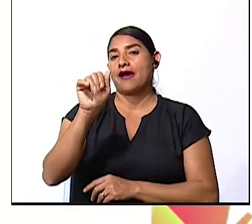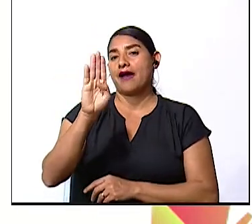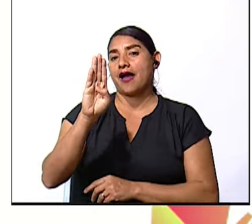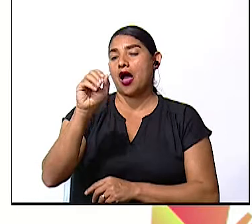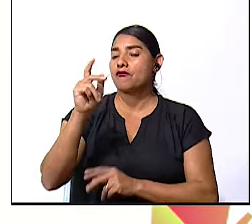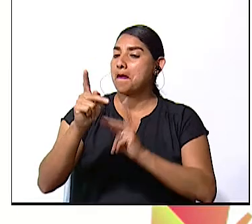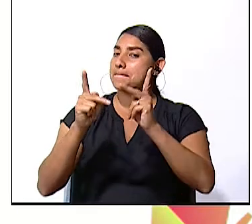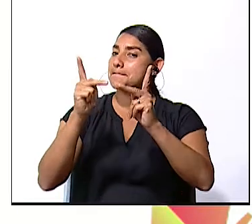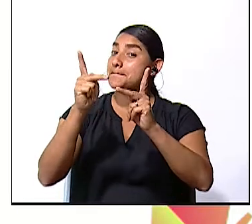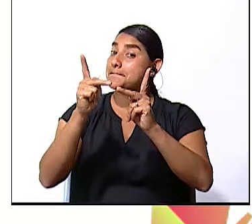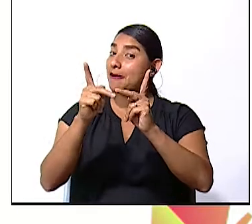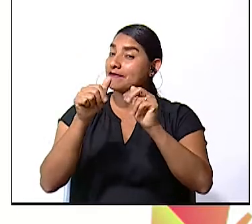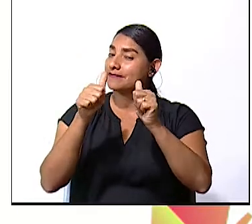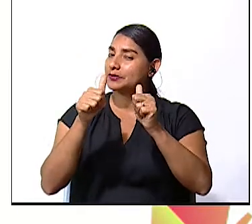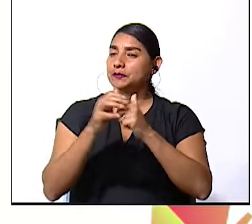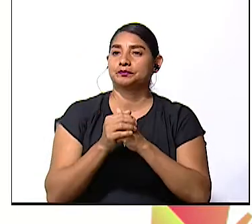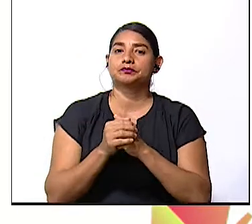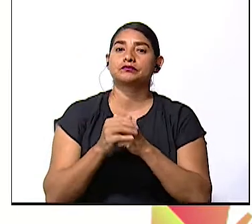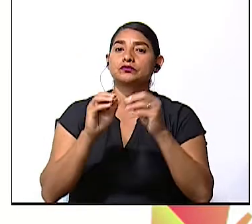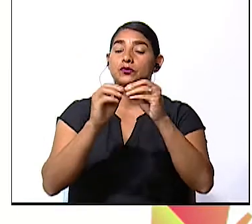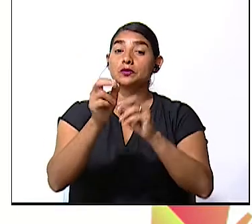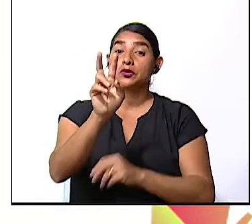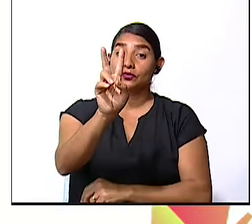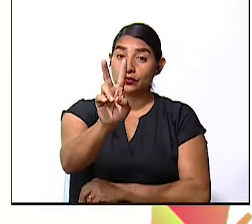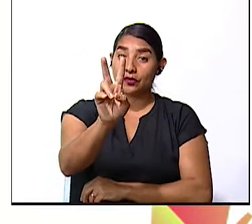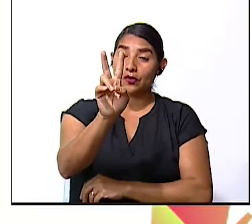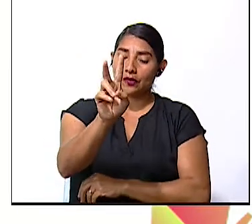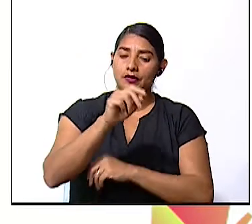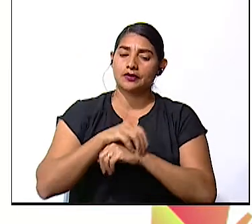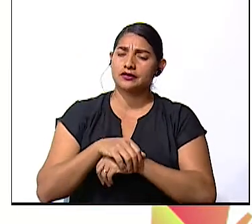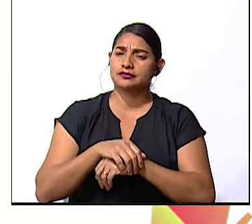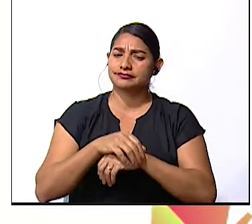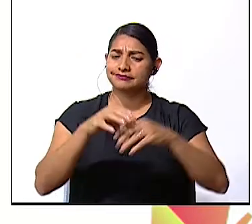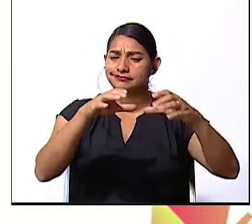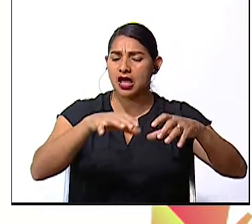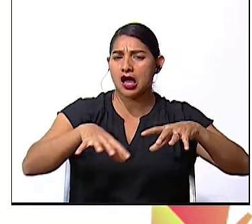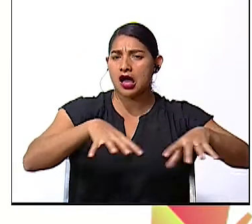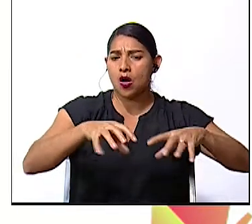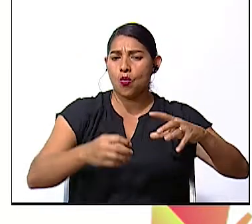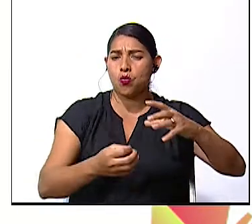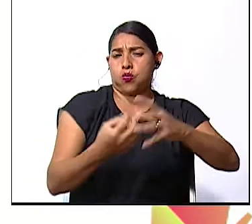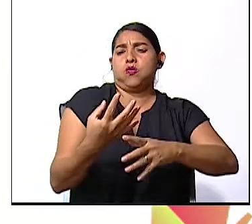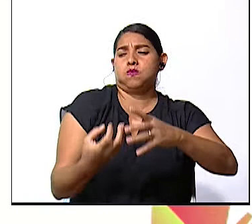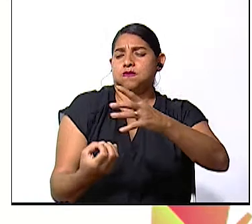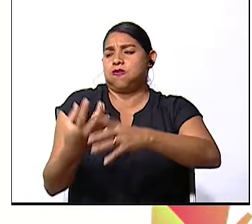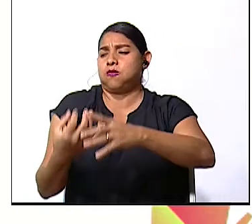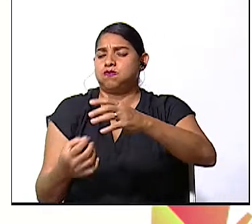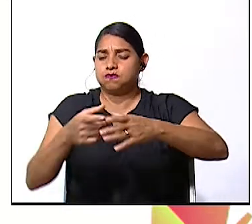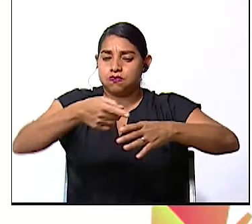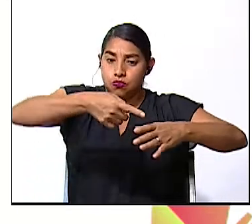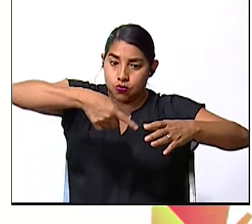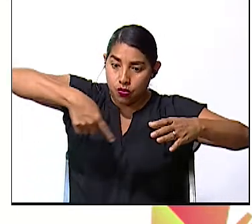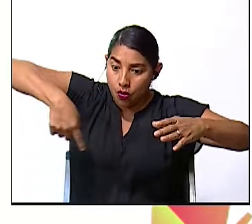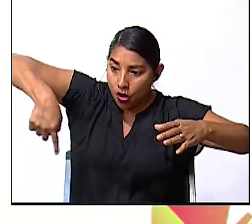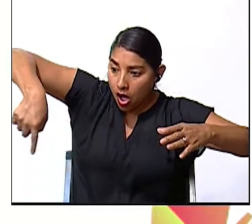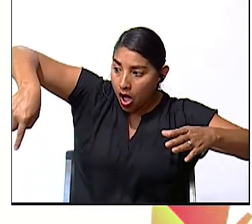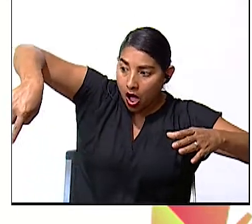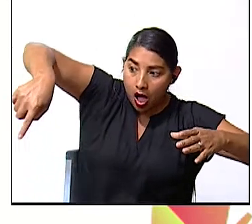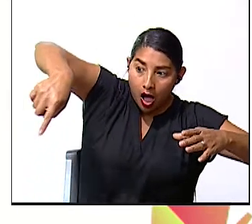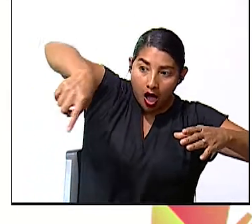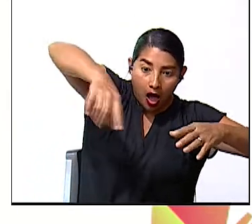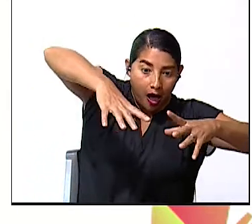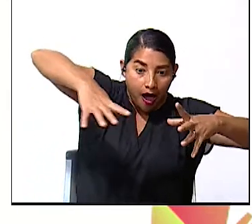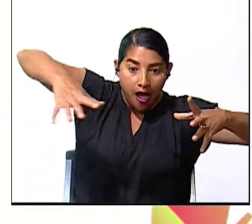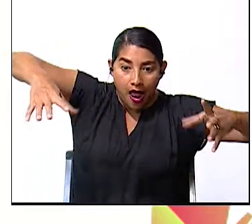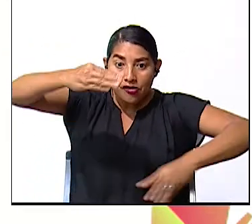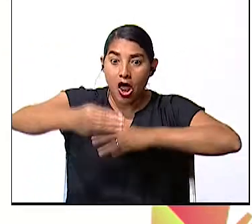Guayabo, perfecto. Número dos. Está activo y posee uno de los cráteres más grandes del mundo.